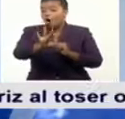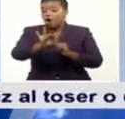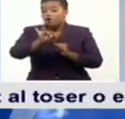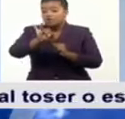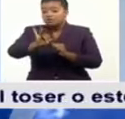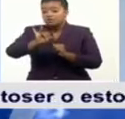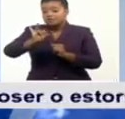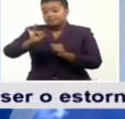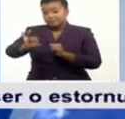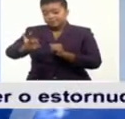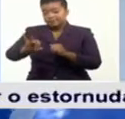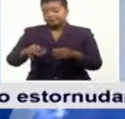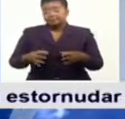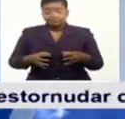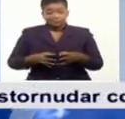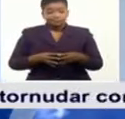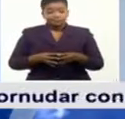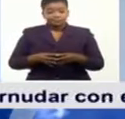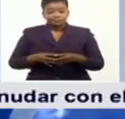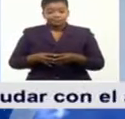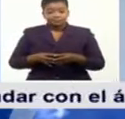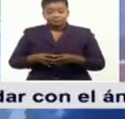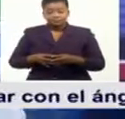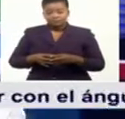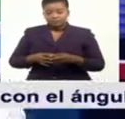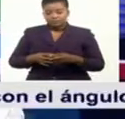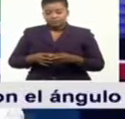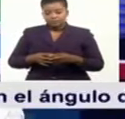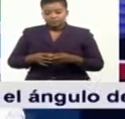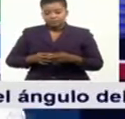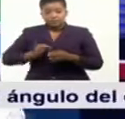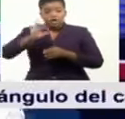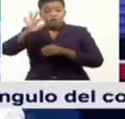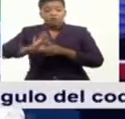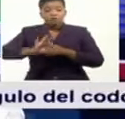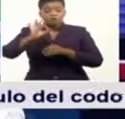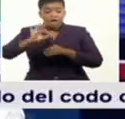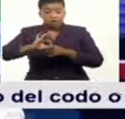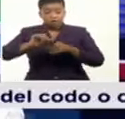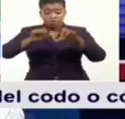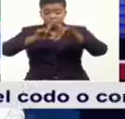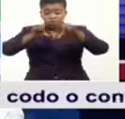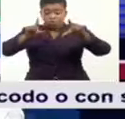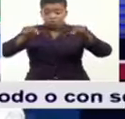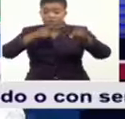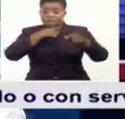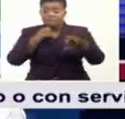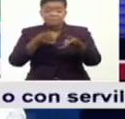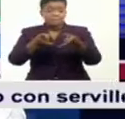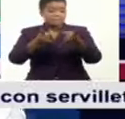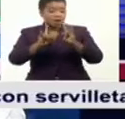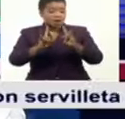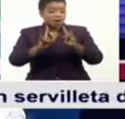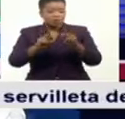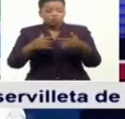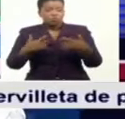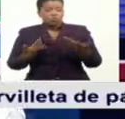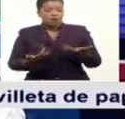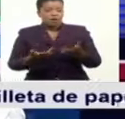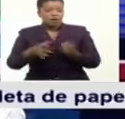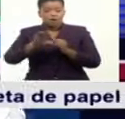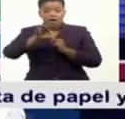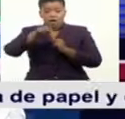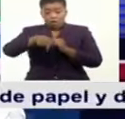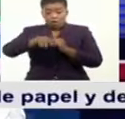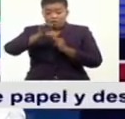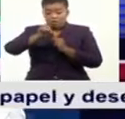877. Y la letalidad, la tasa de letalidad, se incrementa de